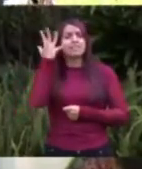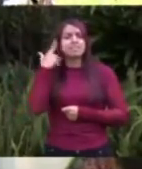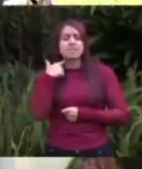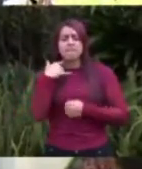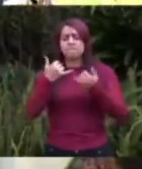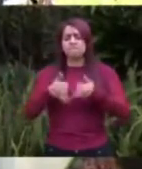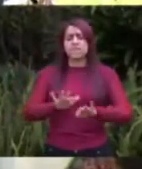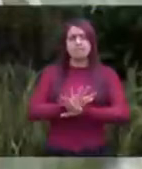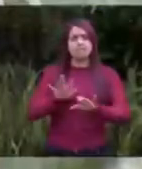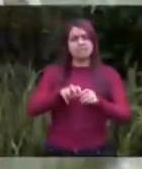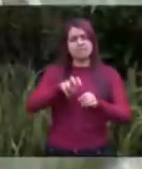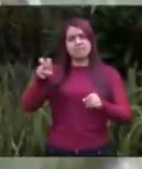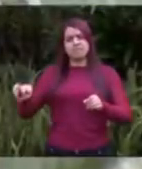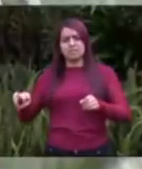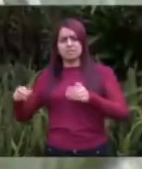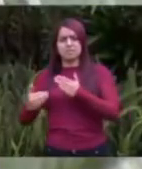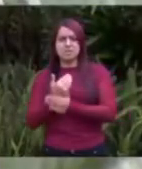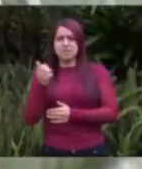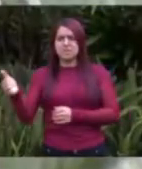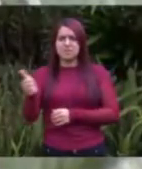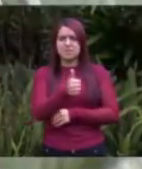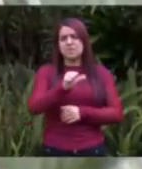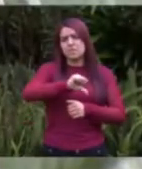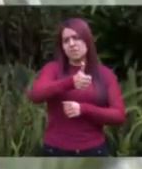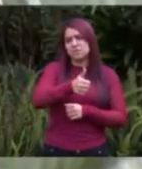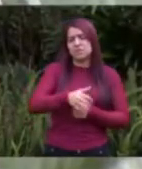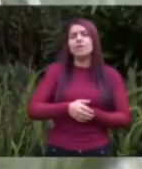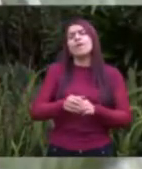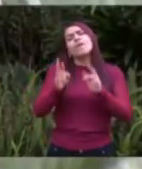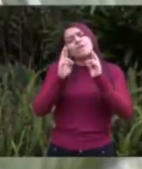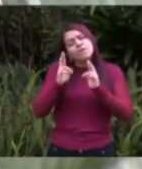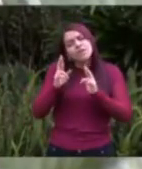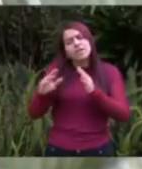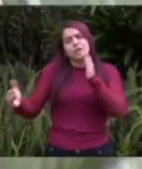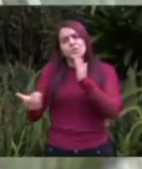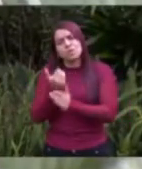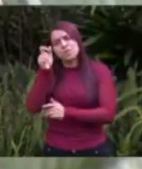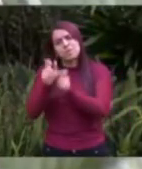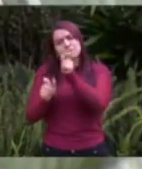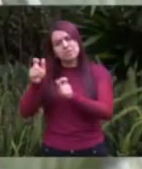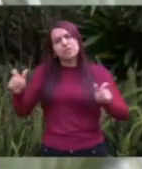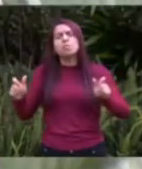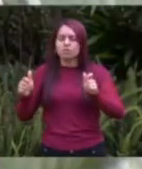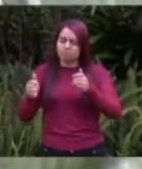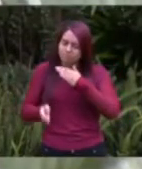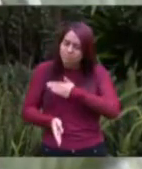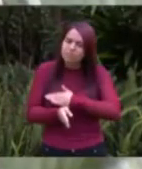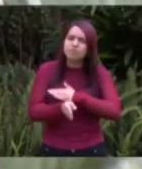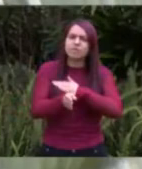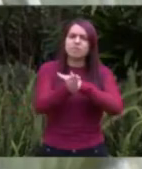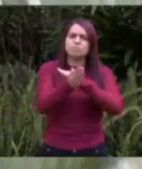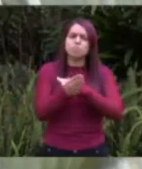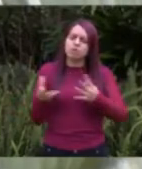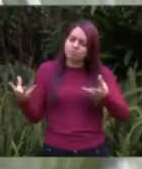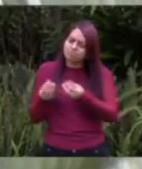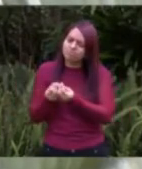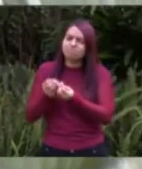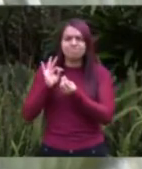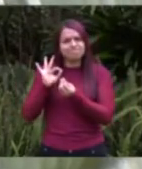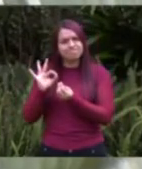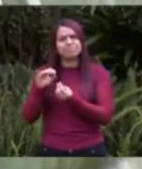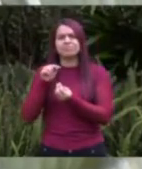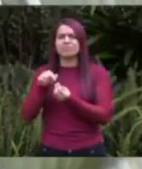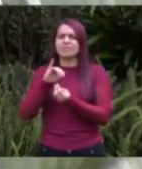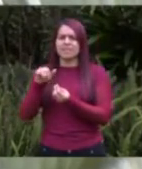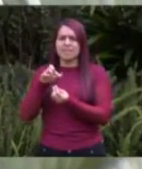es que los nuevos vientos sigan favoreciendo precisamente la consolidación de esta jurisdicción, de